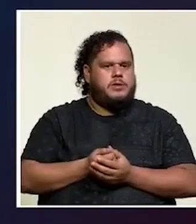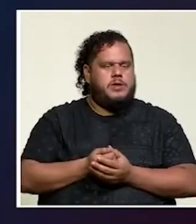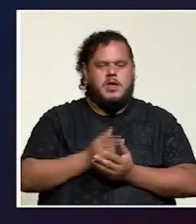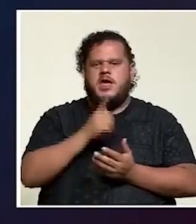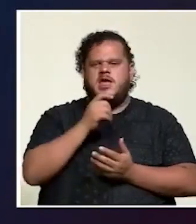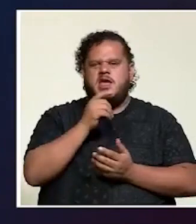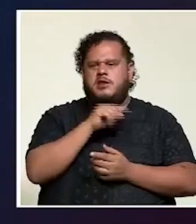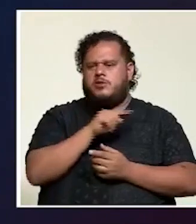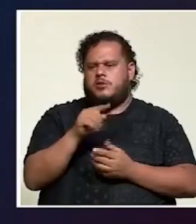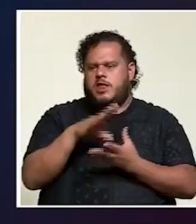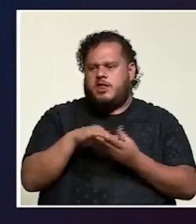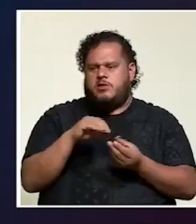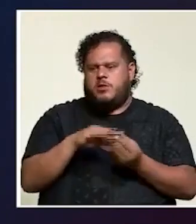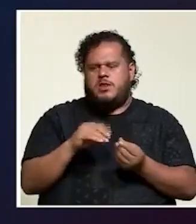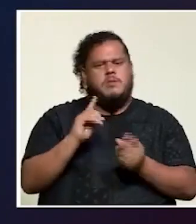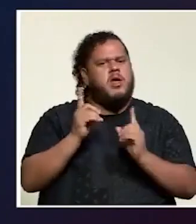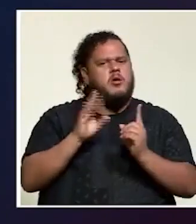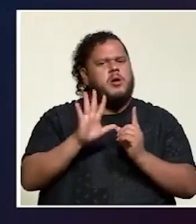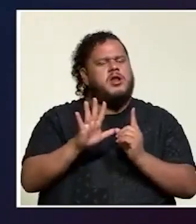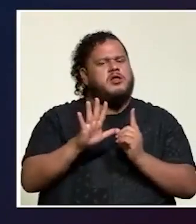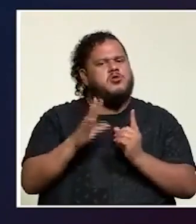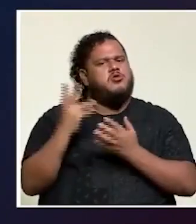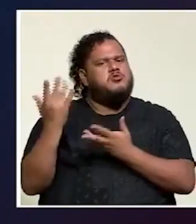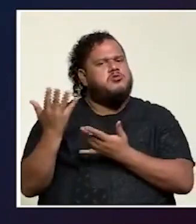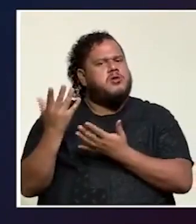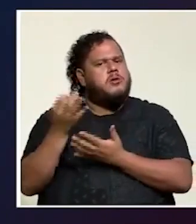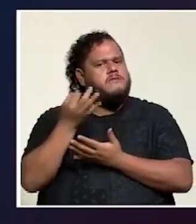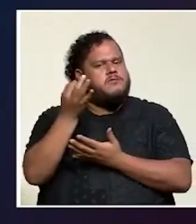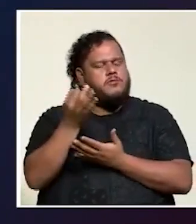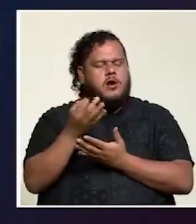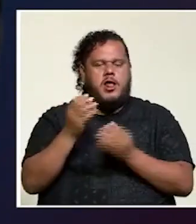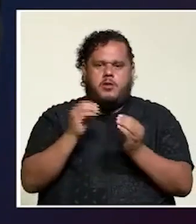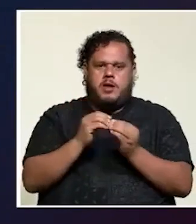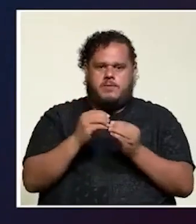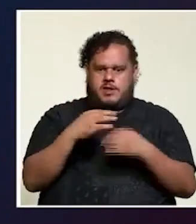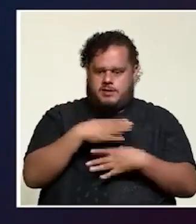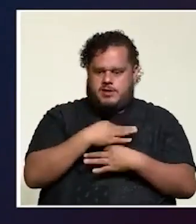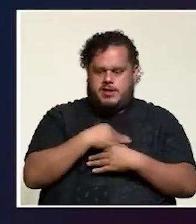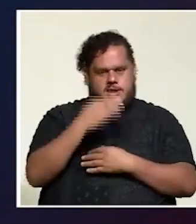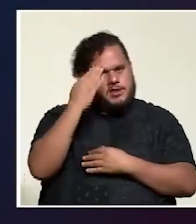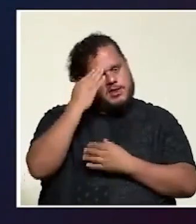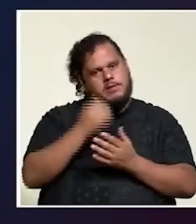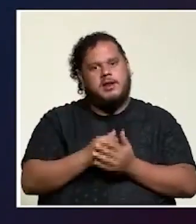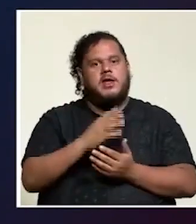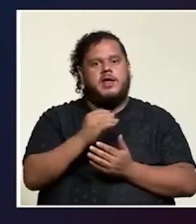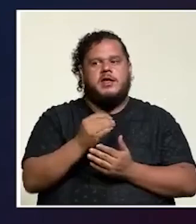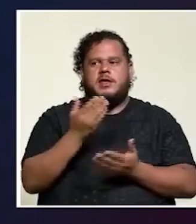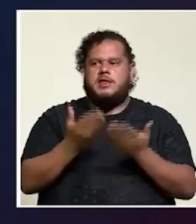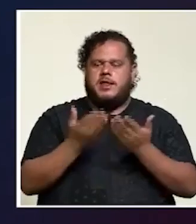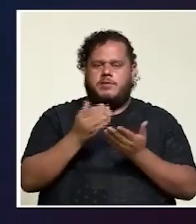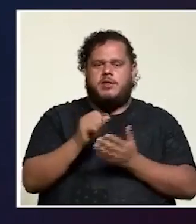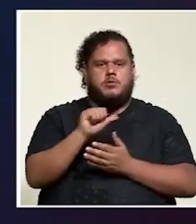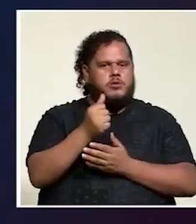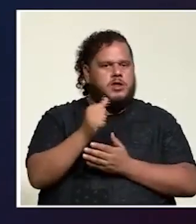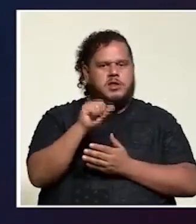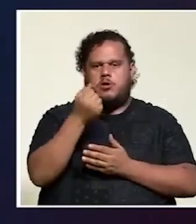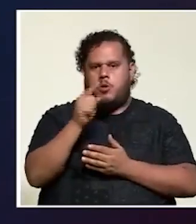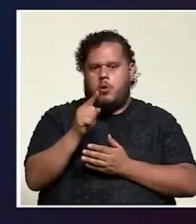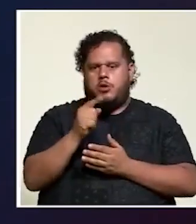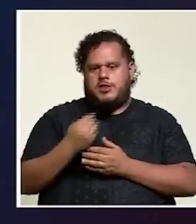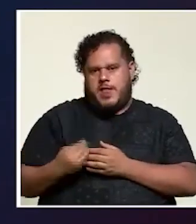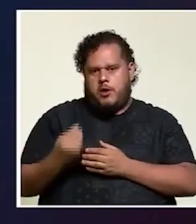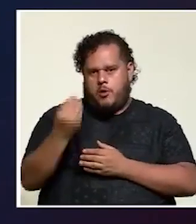¿quiénes son ustedes? Cuéntenme cuáles son sus aspiraciones, es lo que más me interesa saber. Y había tal vez unos 10, 11